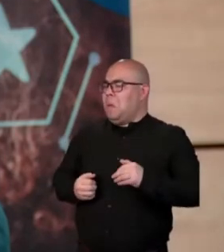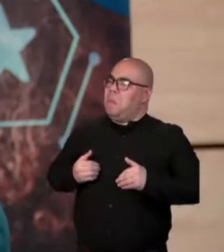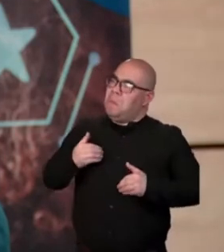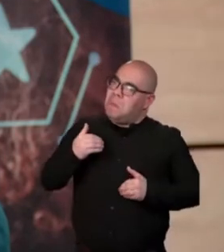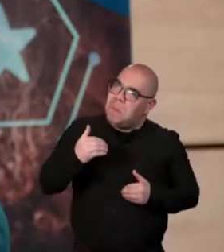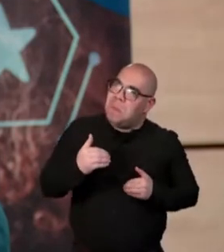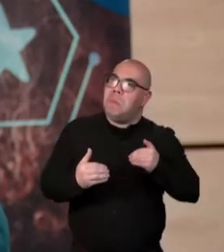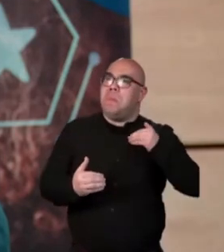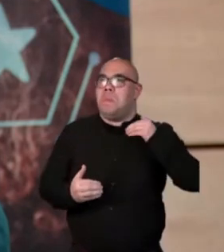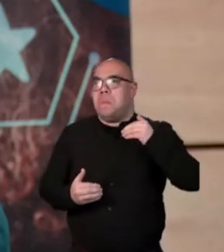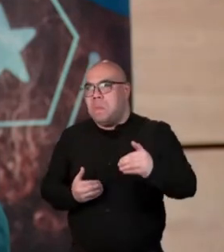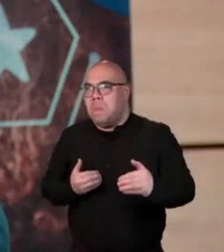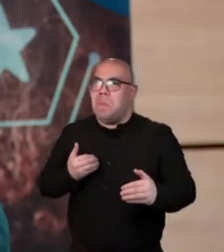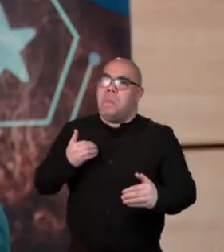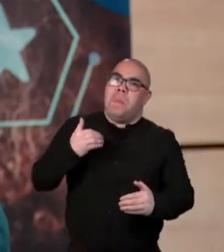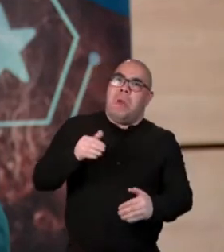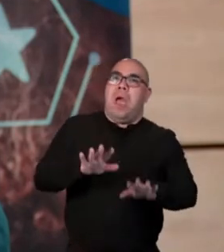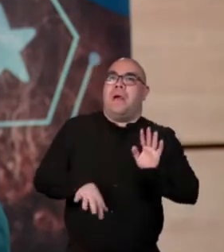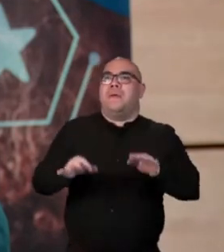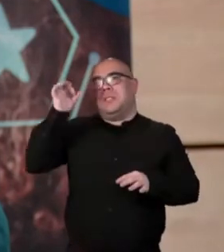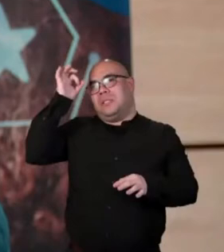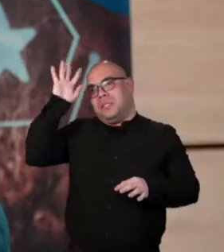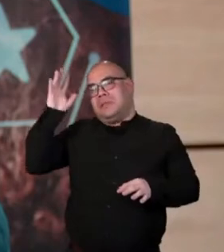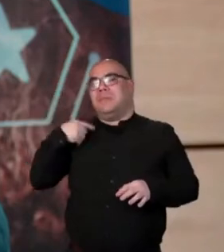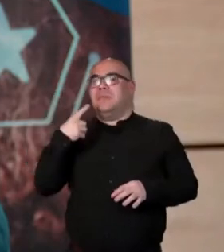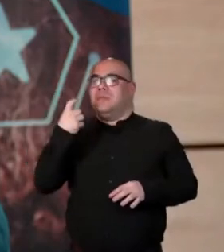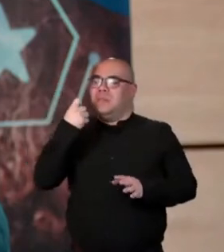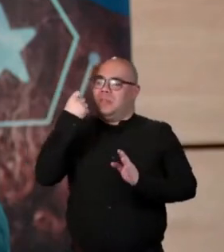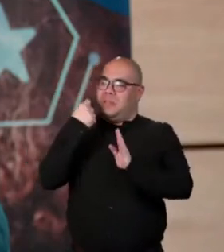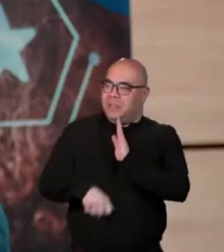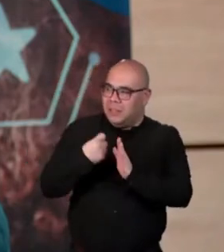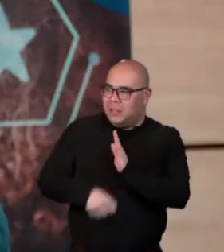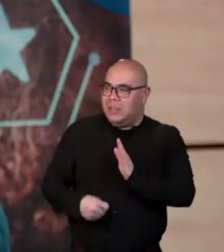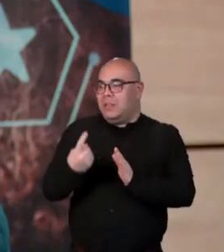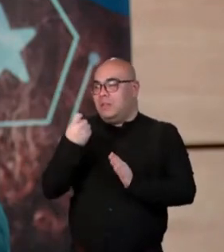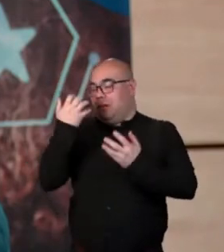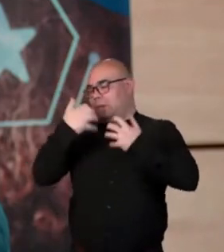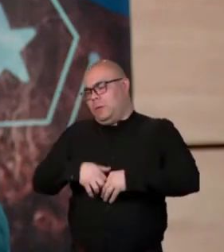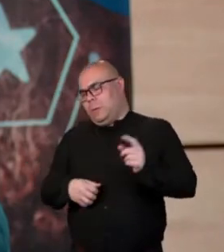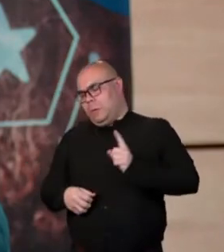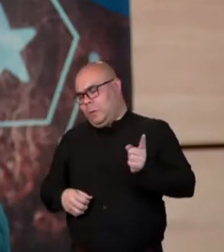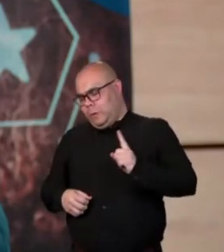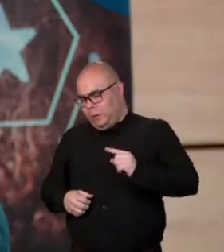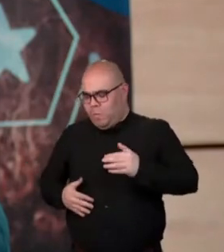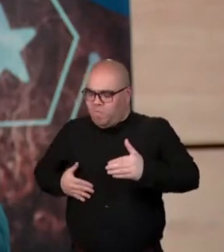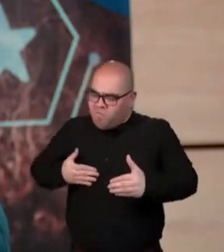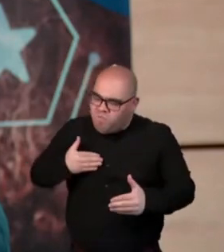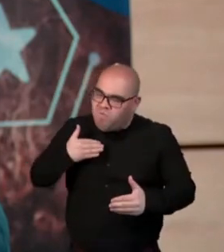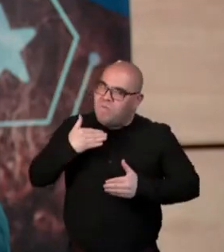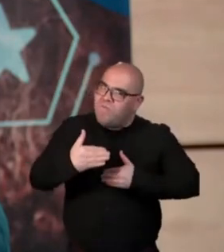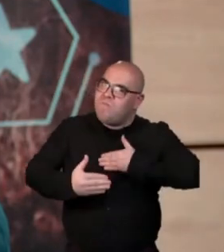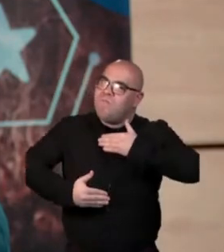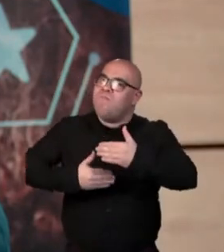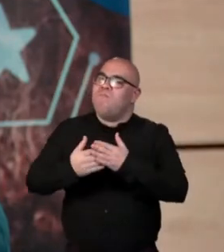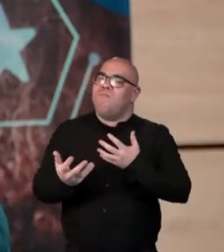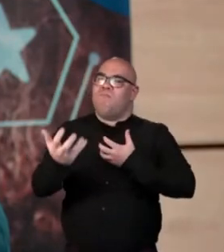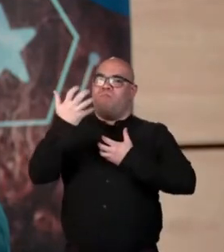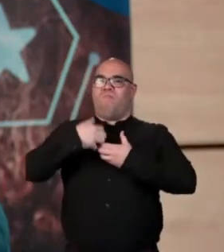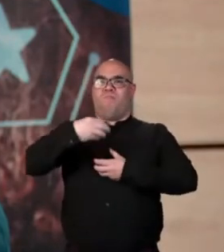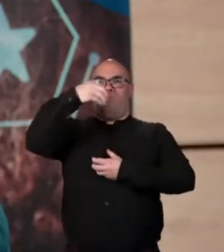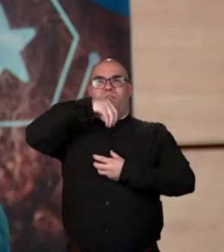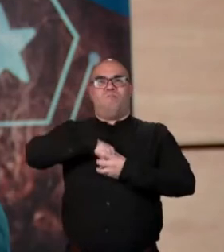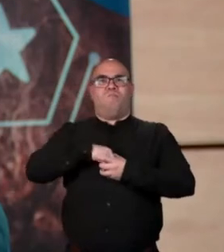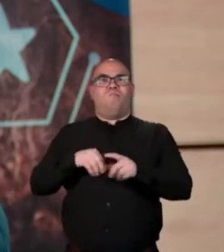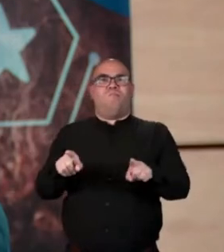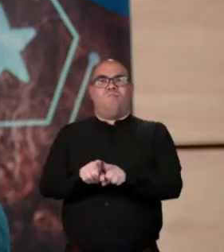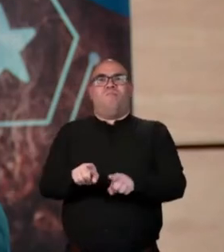en algunos momentos de reconocer que no nos funciona y naturalmente pensar de manera coordinada en función de nuestra misión institucional y